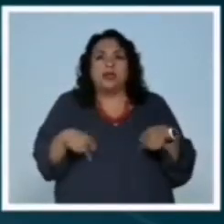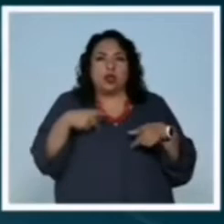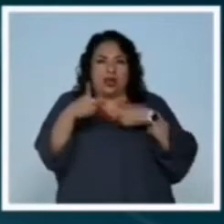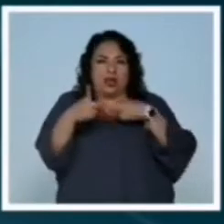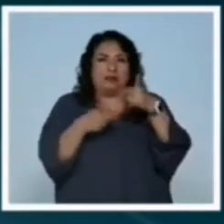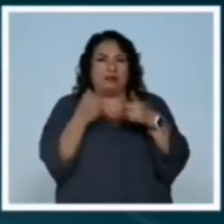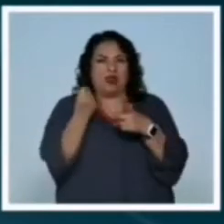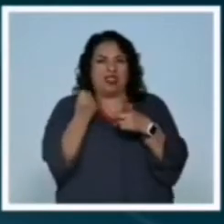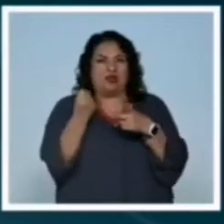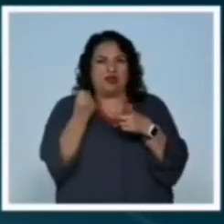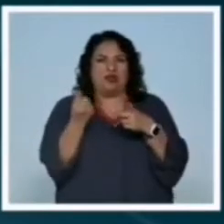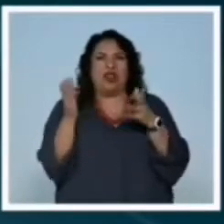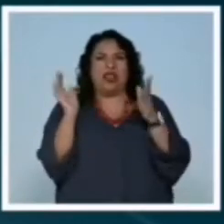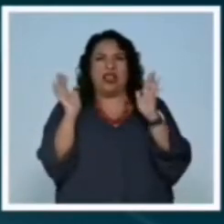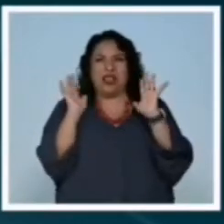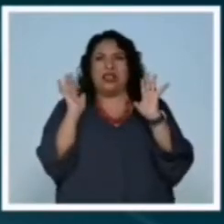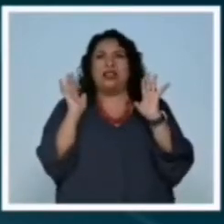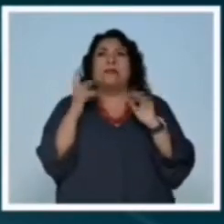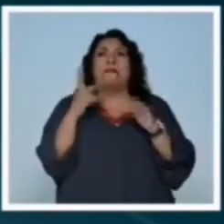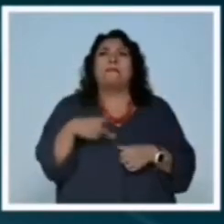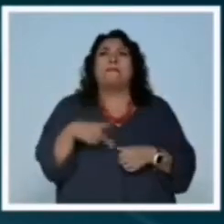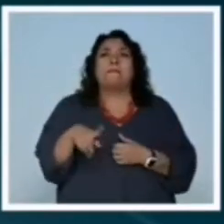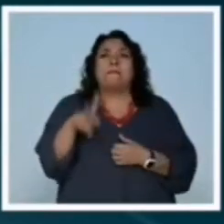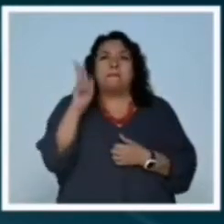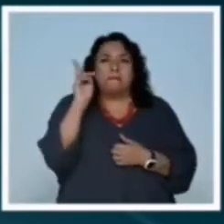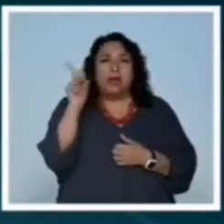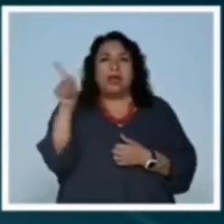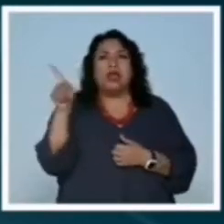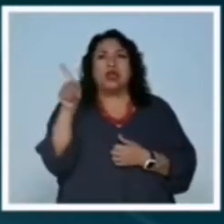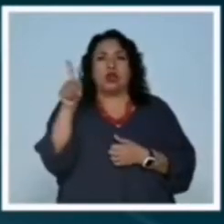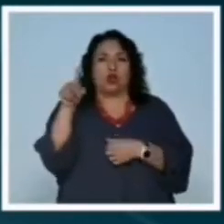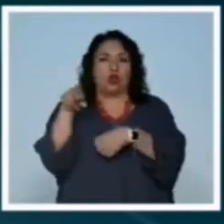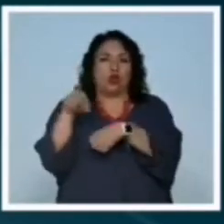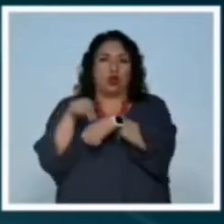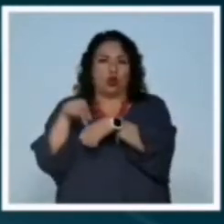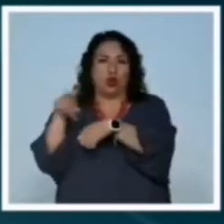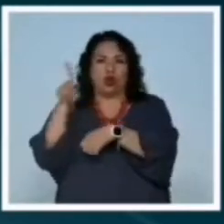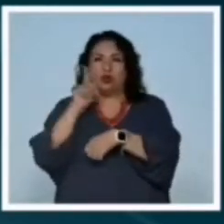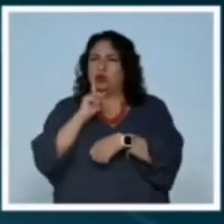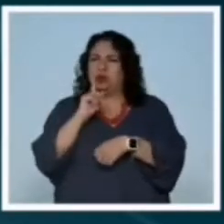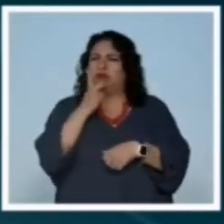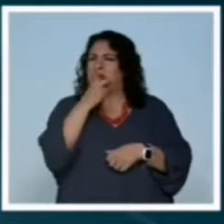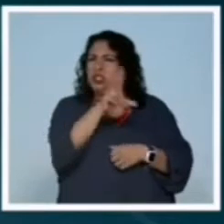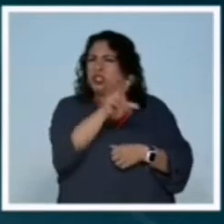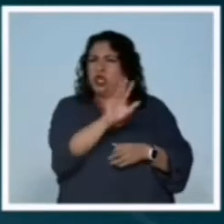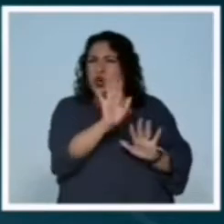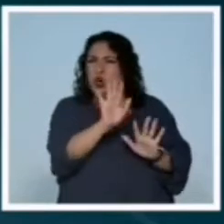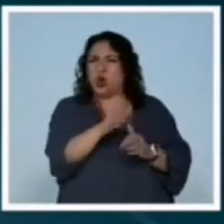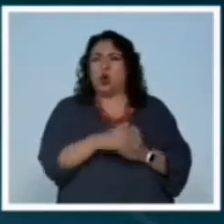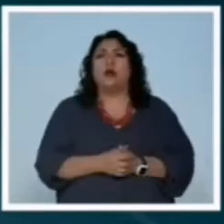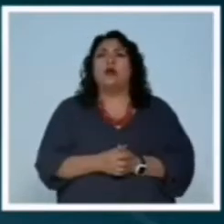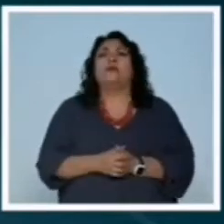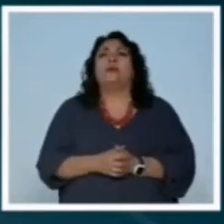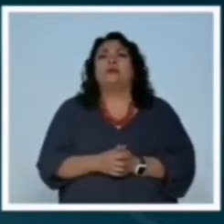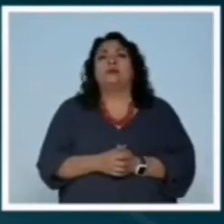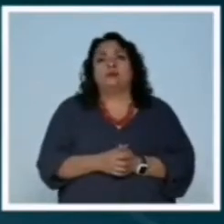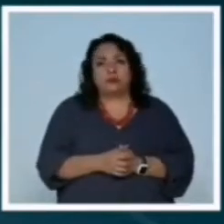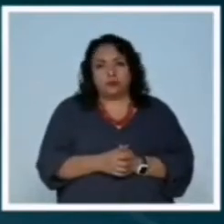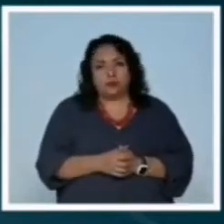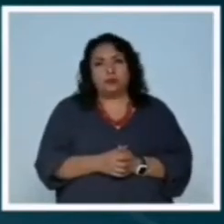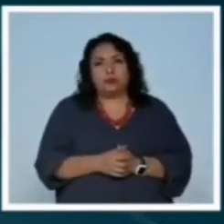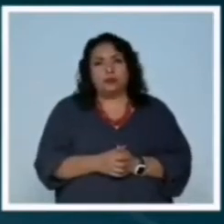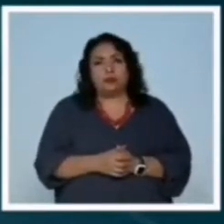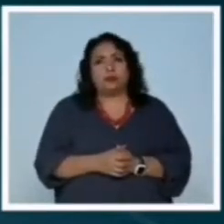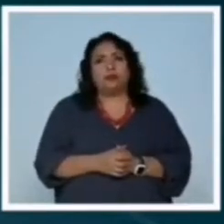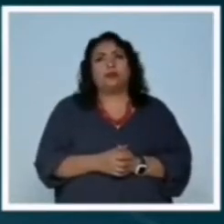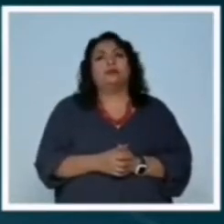extremos alberto pero las doctoras te dijeron que no es así no es que lo que sé es